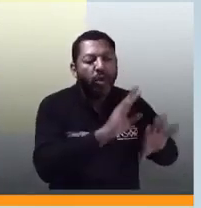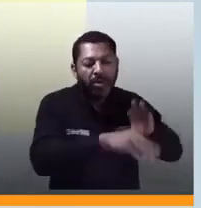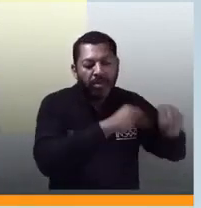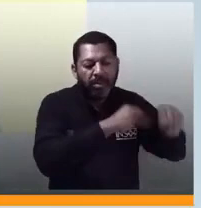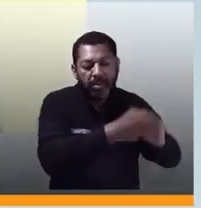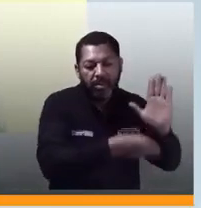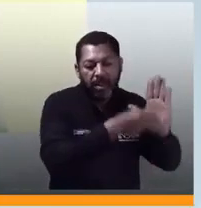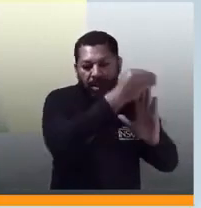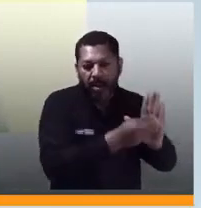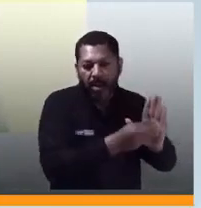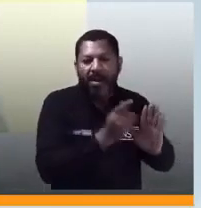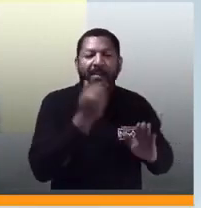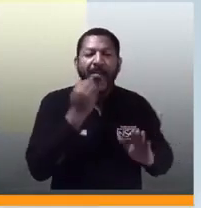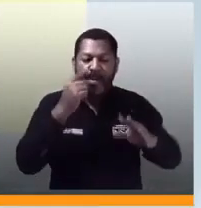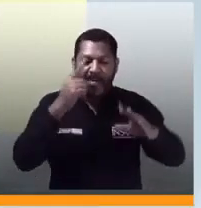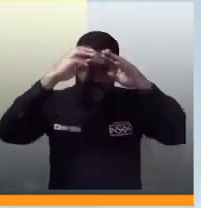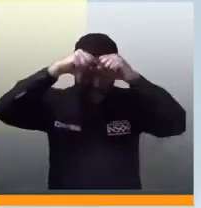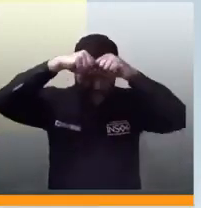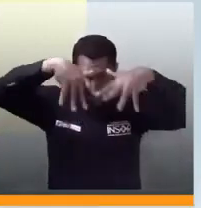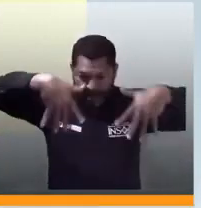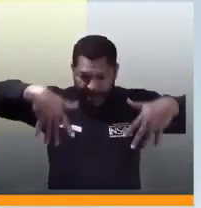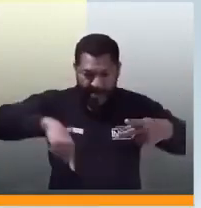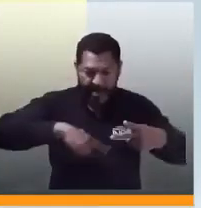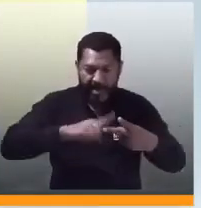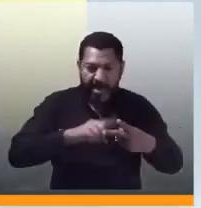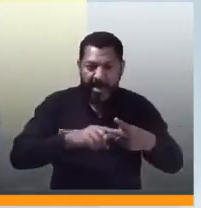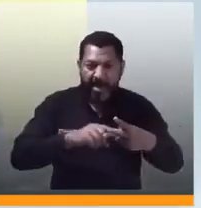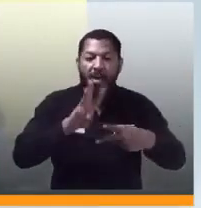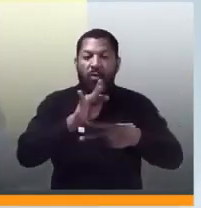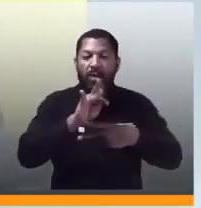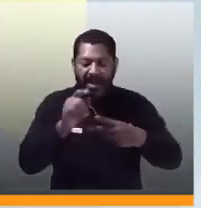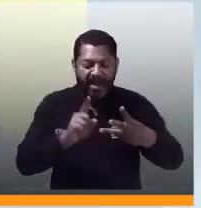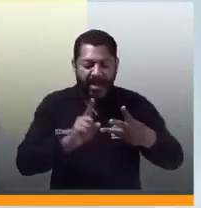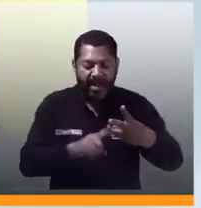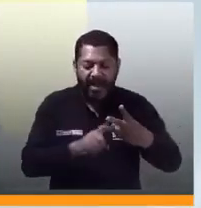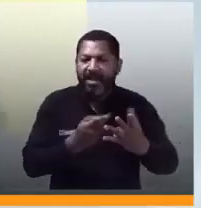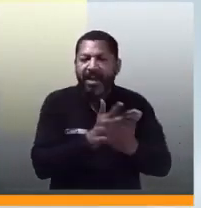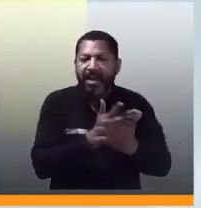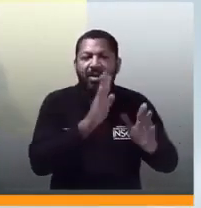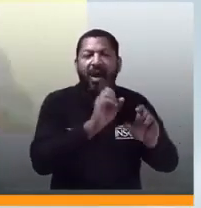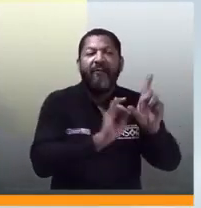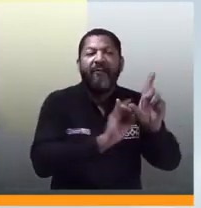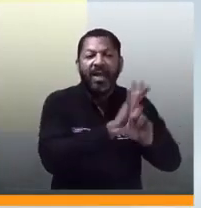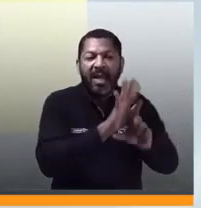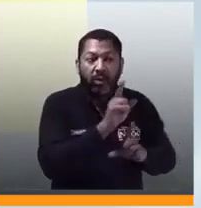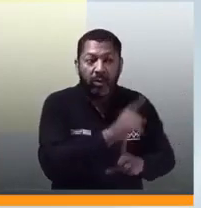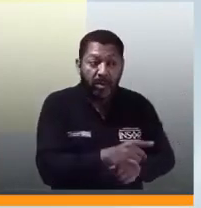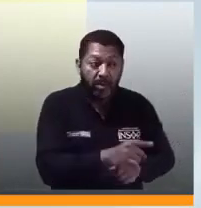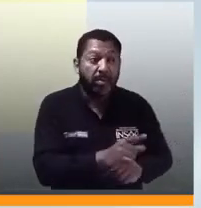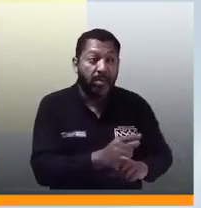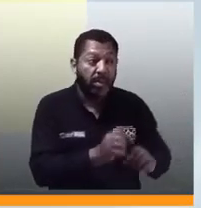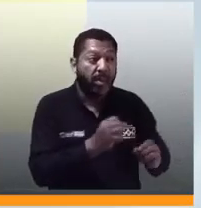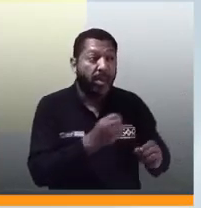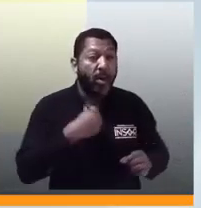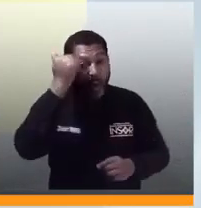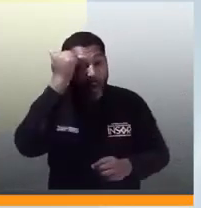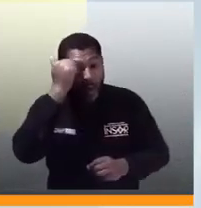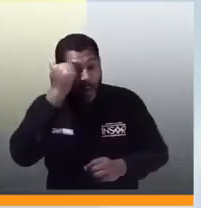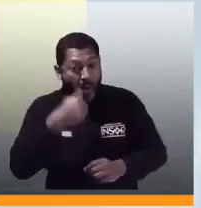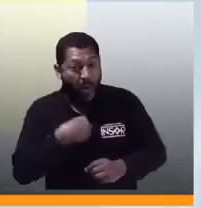de mapas mentales, a través de wikis, a través de la producción de videos que más adelante uno pueda como profesor